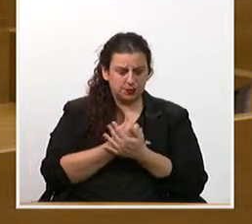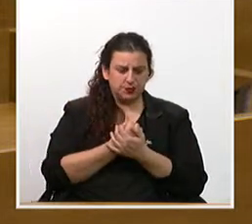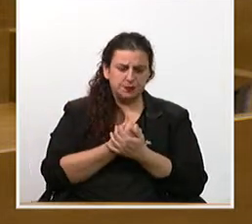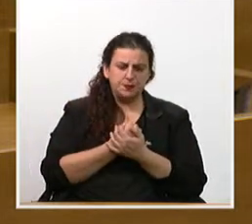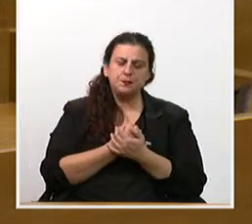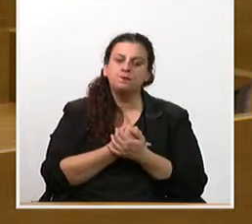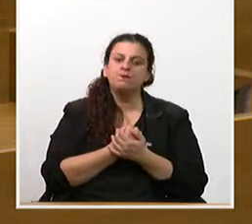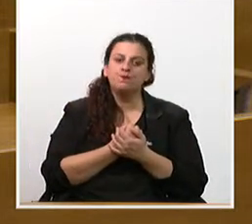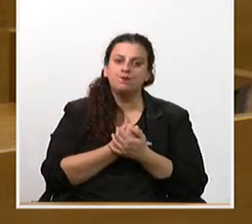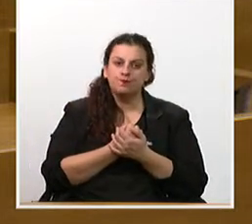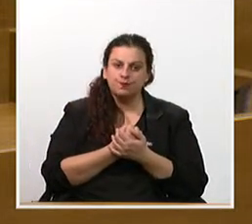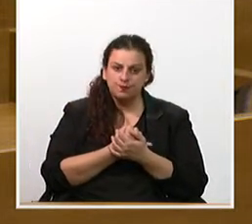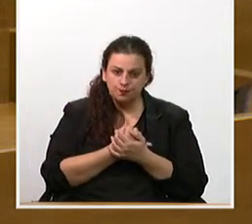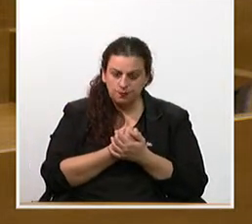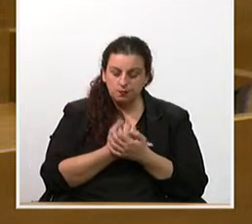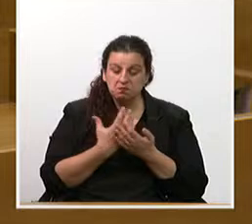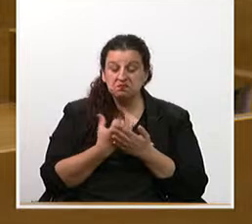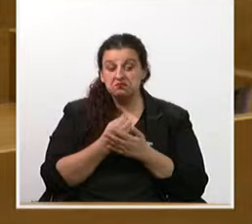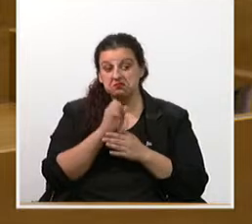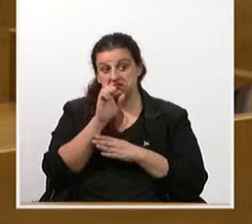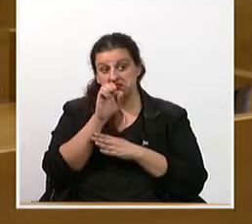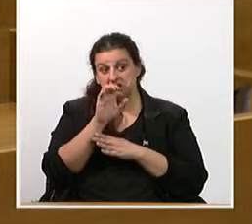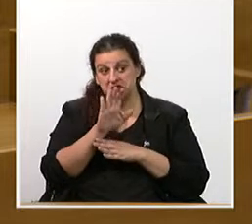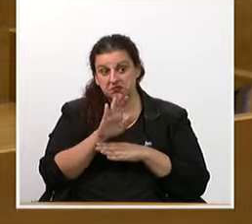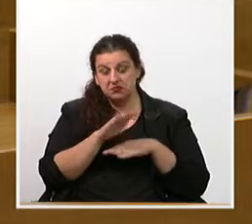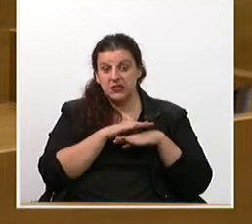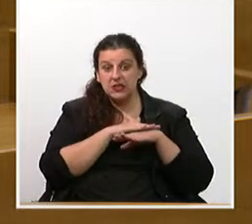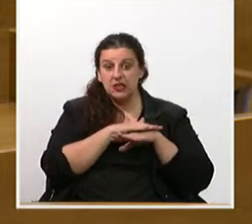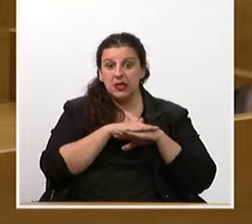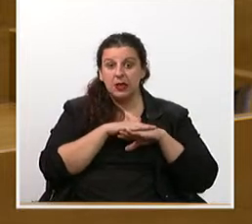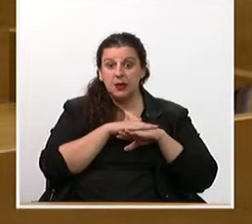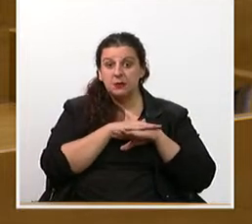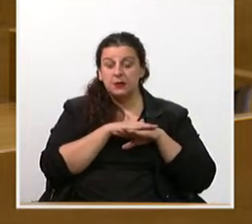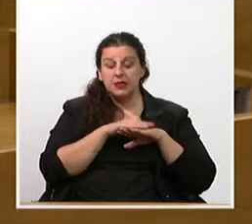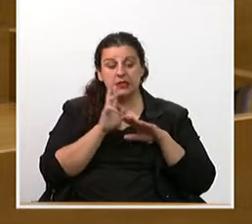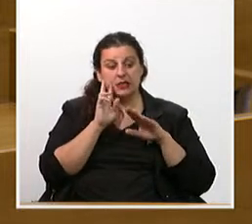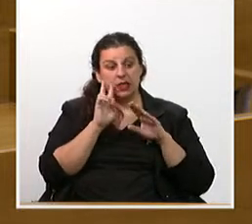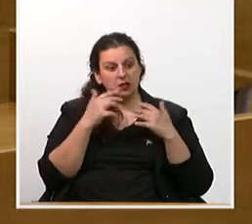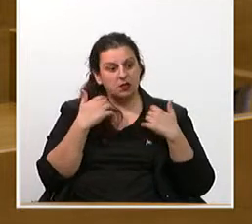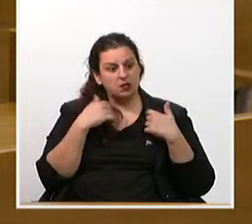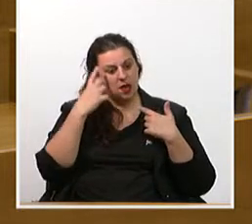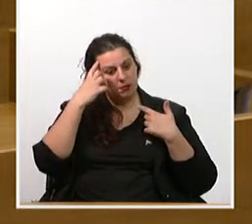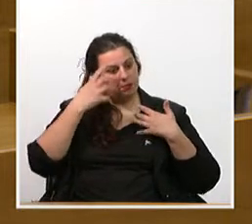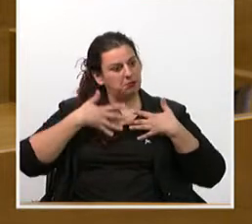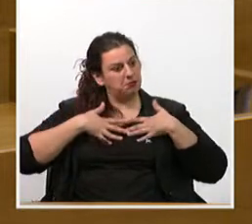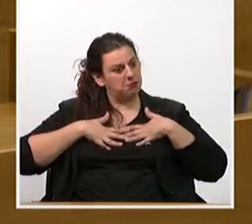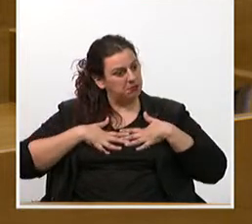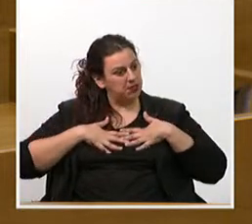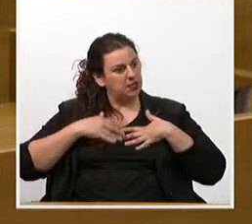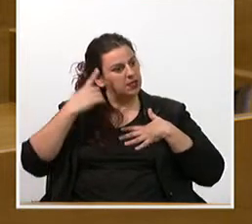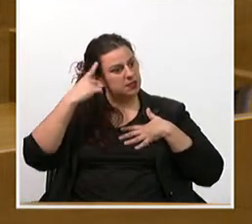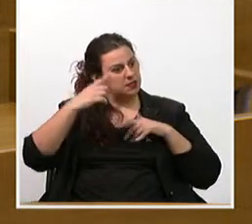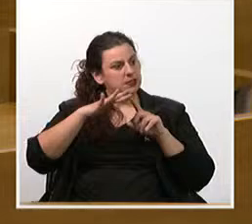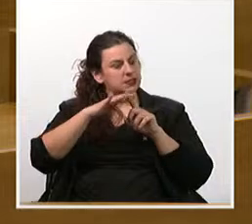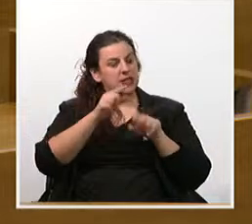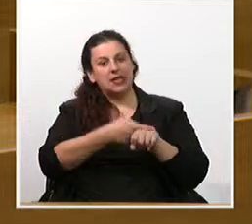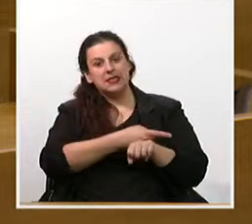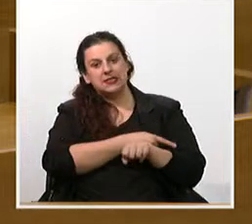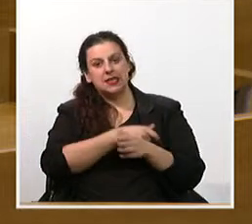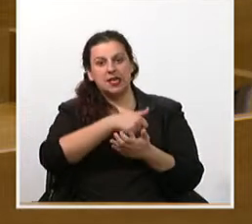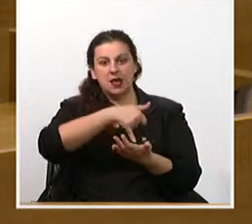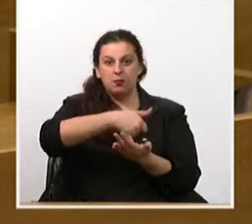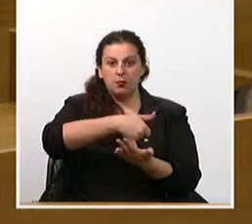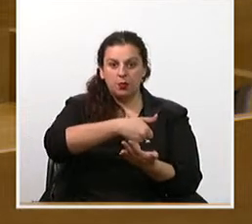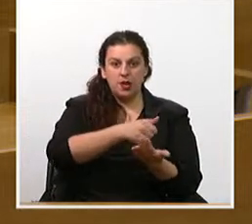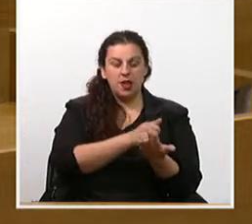todo hacía indicar que el Ministerio había interiorizado el contexto de extrema vulnerabilidad del agro español